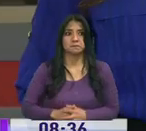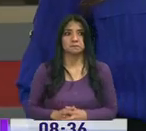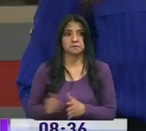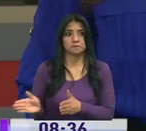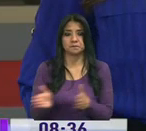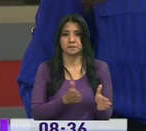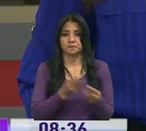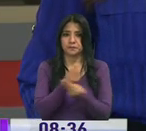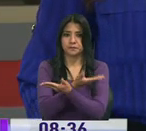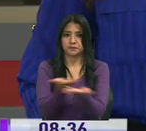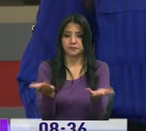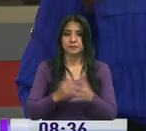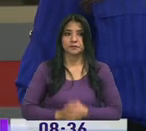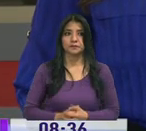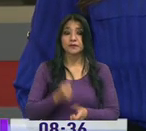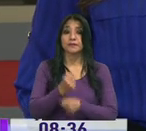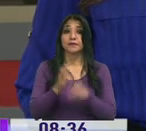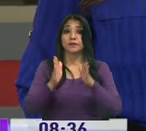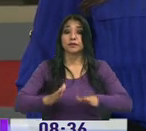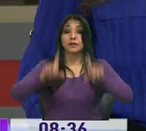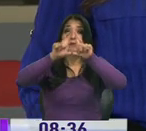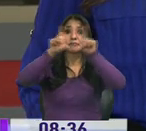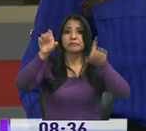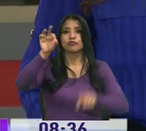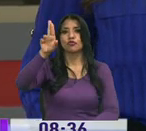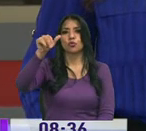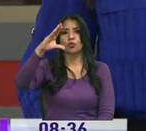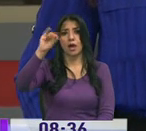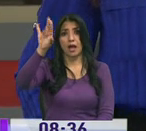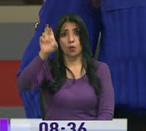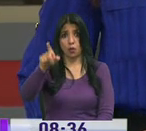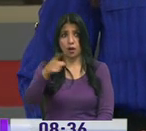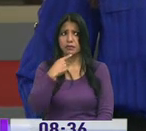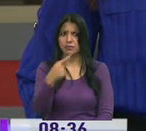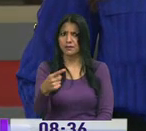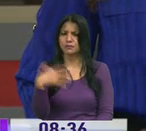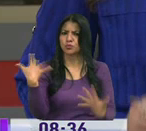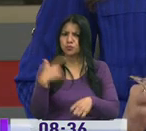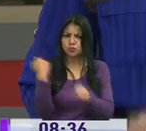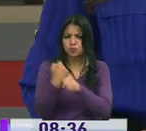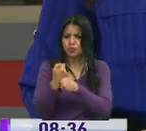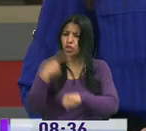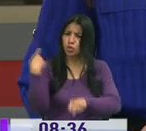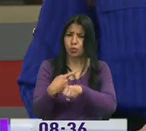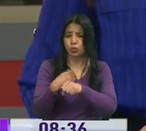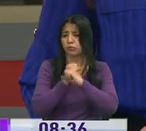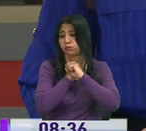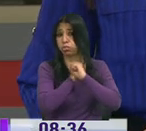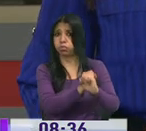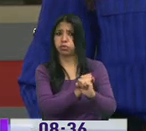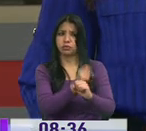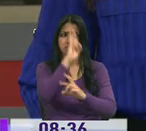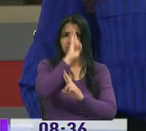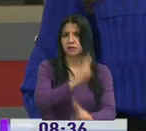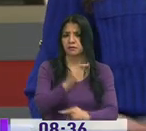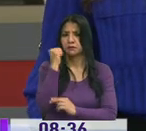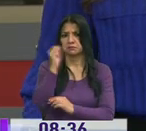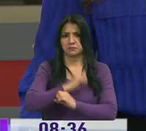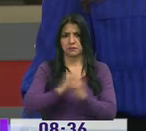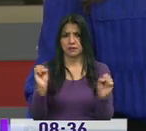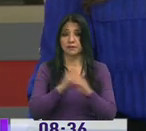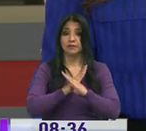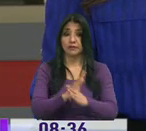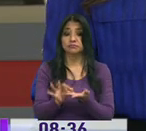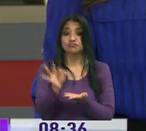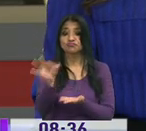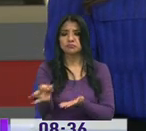Vamos a contar ahora que trabajadores de la empresa Furukawa denuncian haber sido víctimas de esclavitud moderna. La Defensoría del Pueblo hace un llamado a las